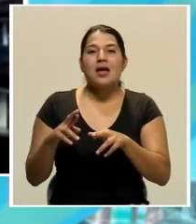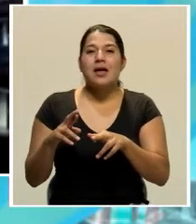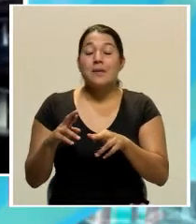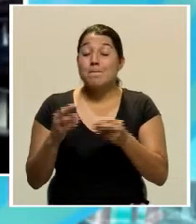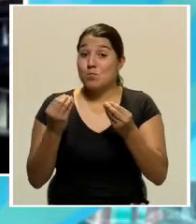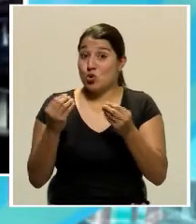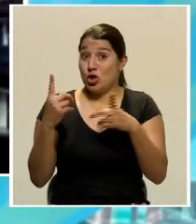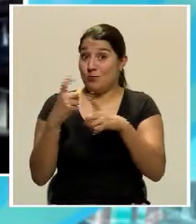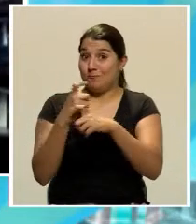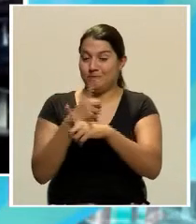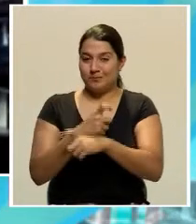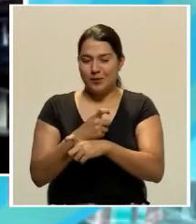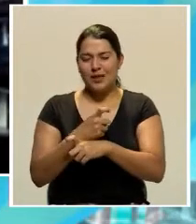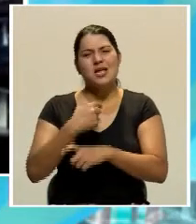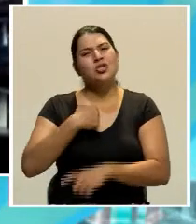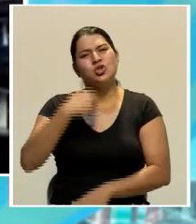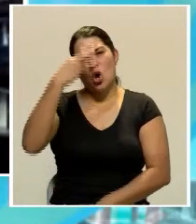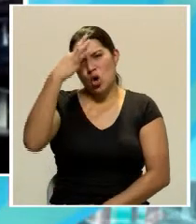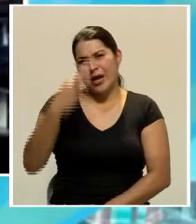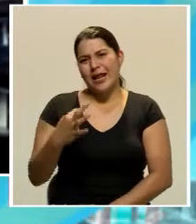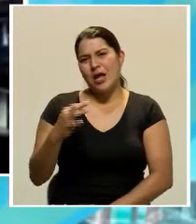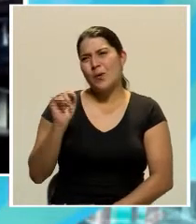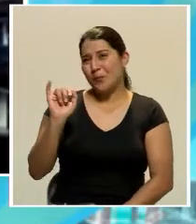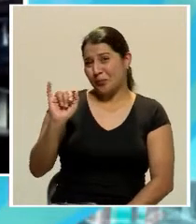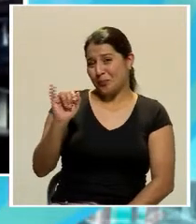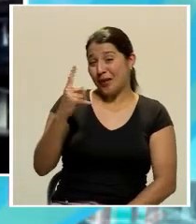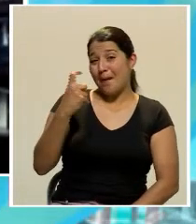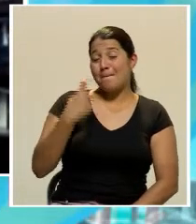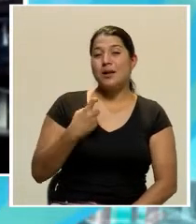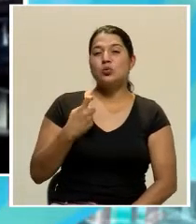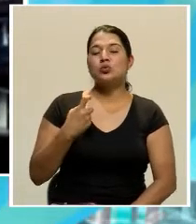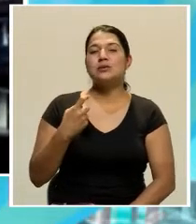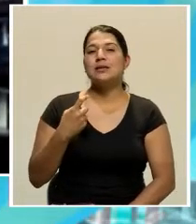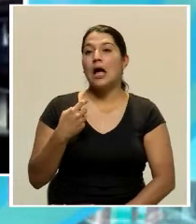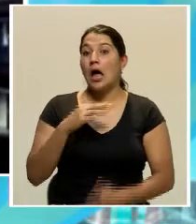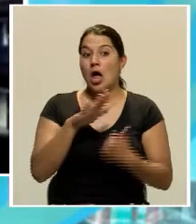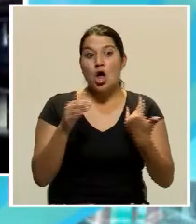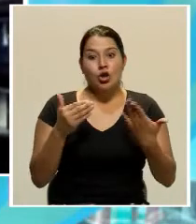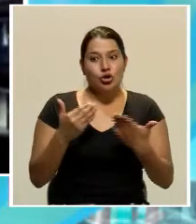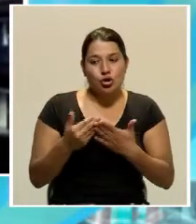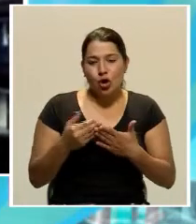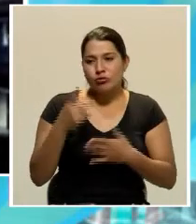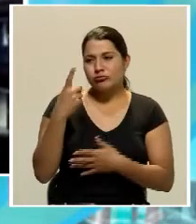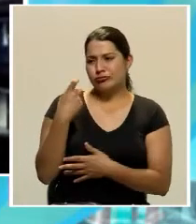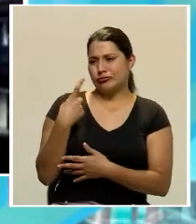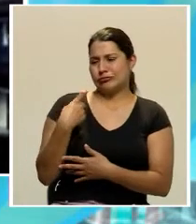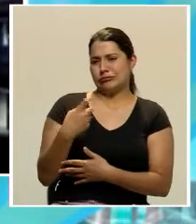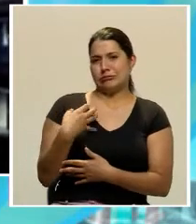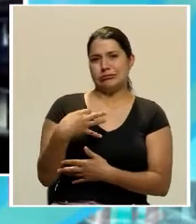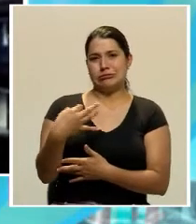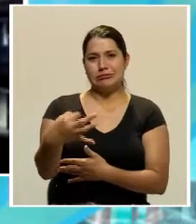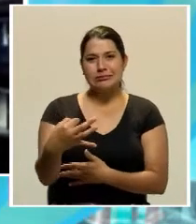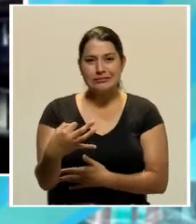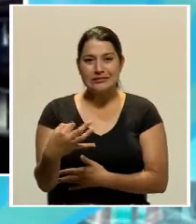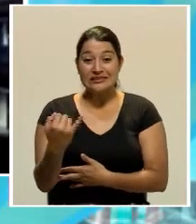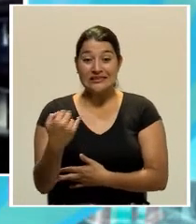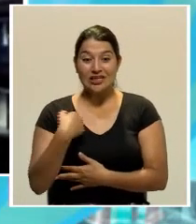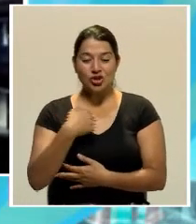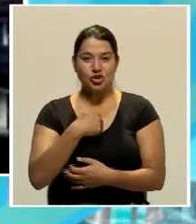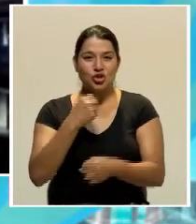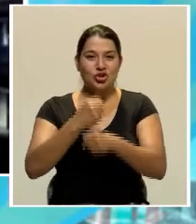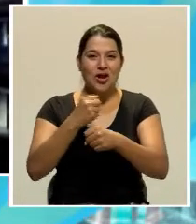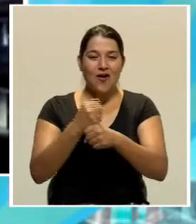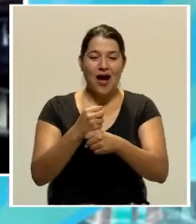extrema complejidad. Yo creo que es una pregunta que nos hacemos todos y todas las que trabajamos en el